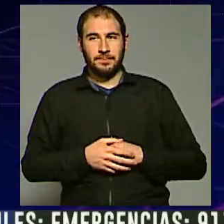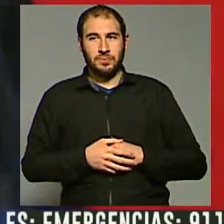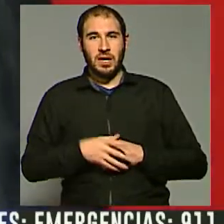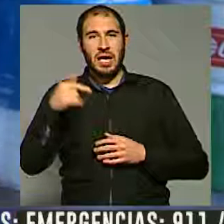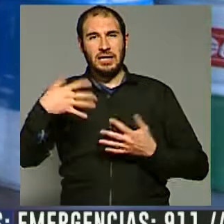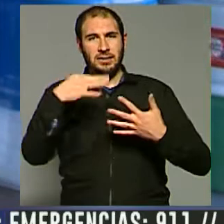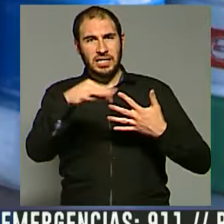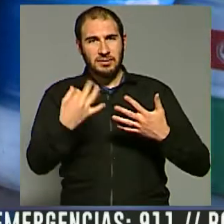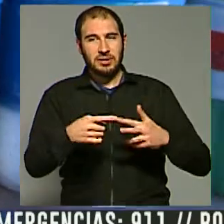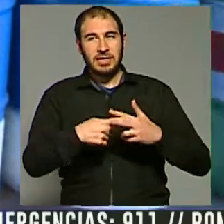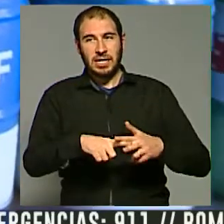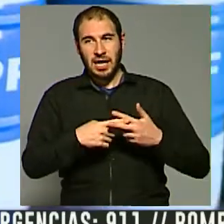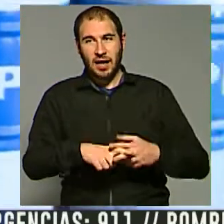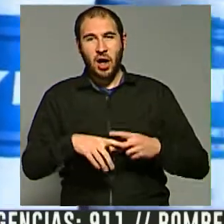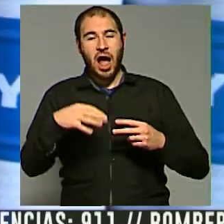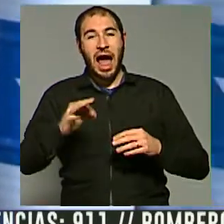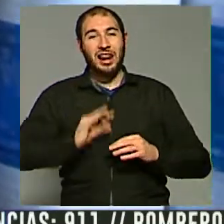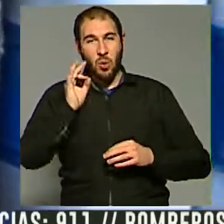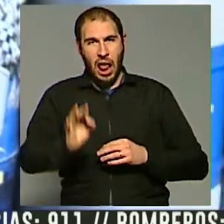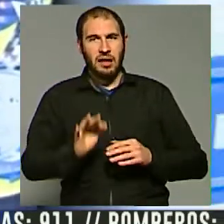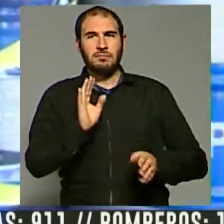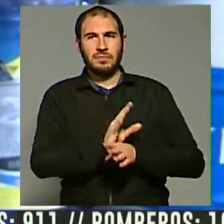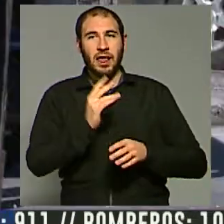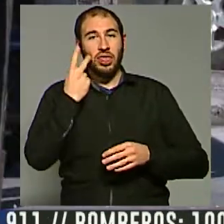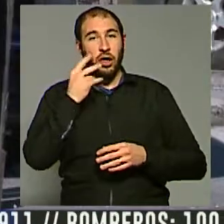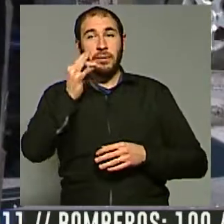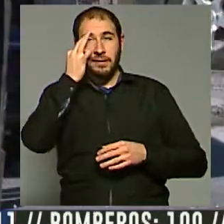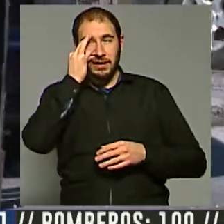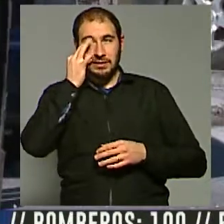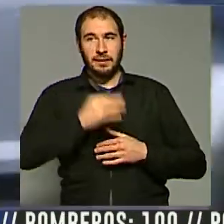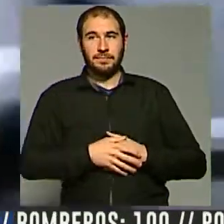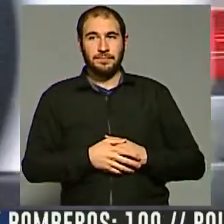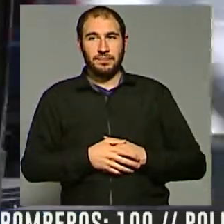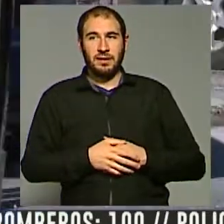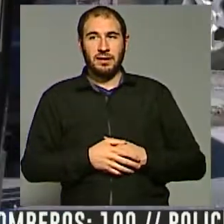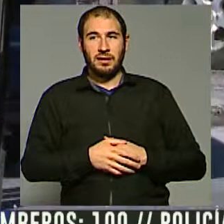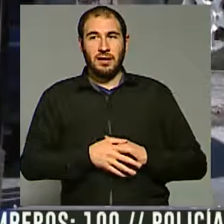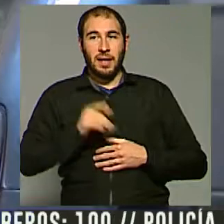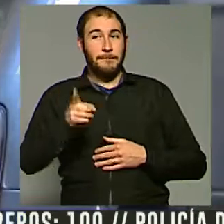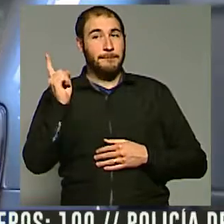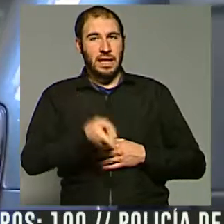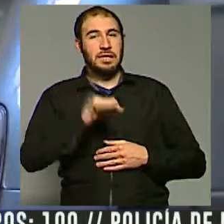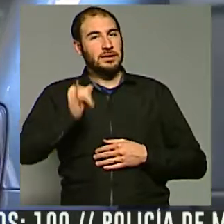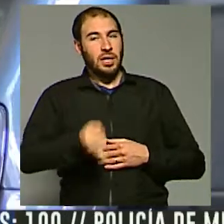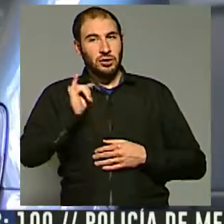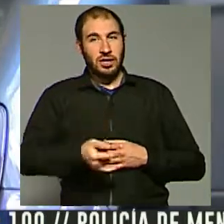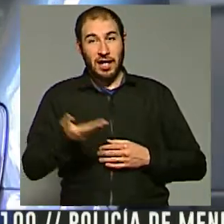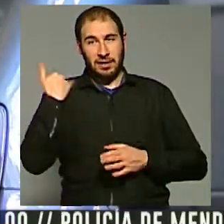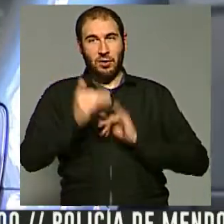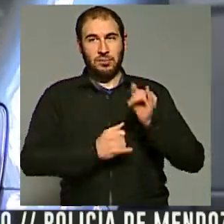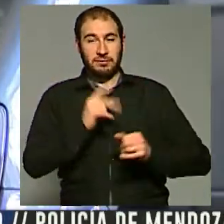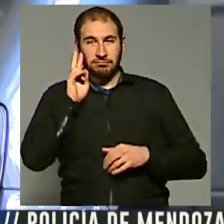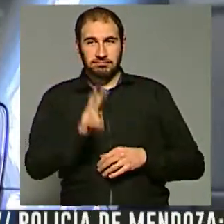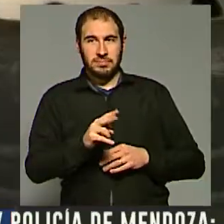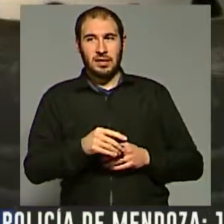va a ser una revisión técnica que se va a realizar de forma anual. Es decir, a partir del 2020 va a ser exigida obligatoriamente, lo decíamos ahí,